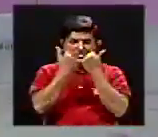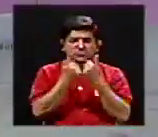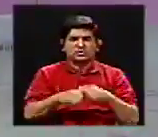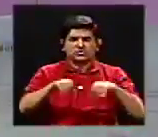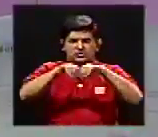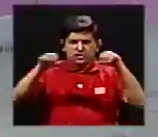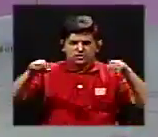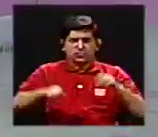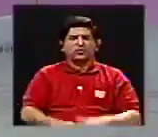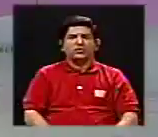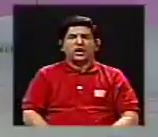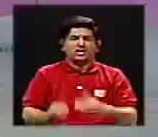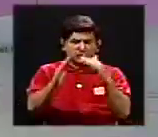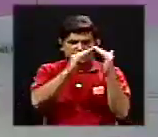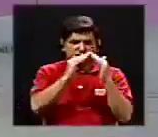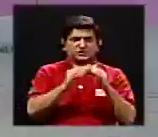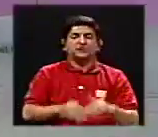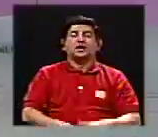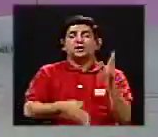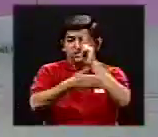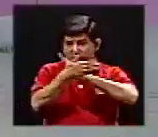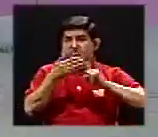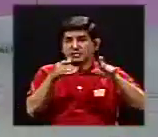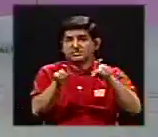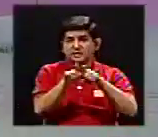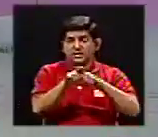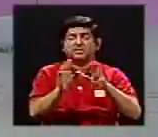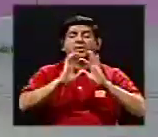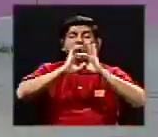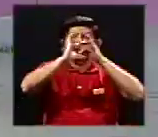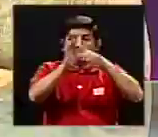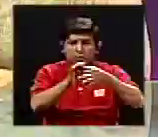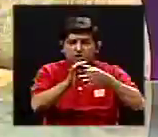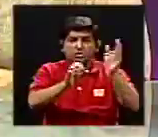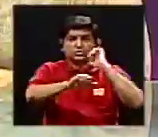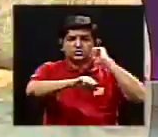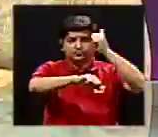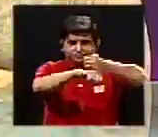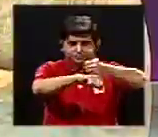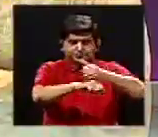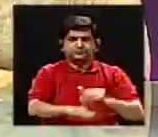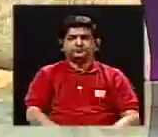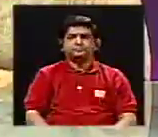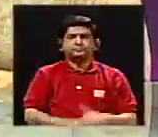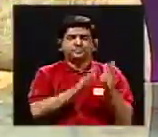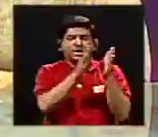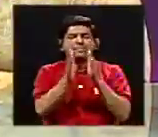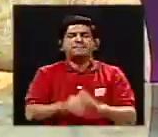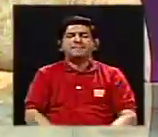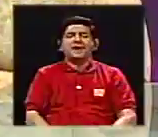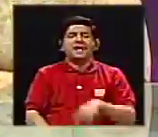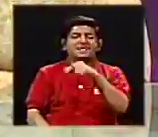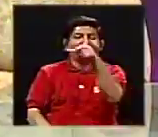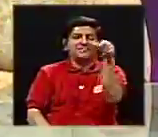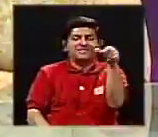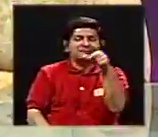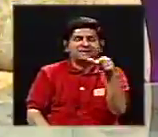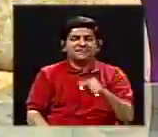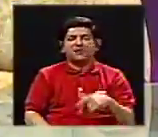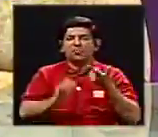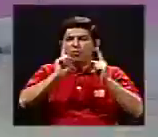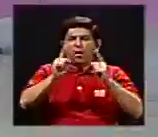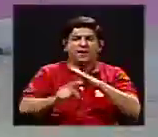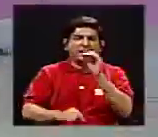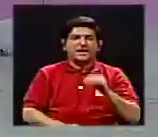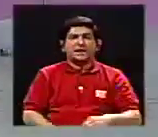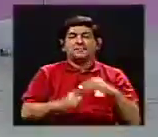comunales, de la academia, etcétera, donde juntos van a definir cuál es el plan hídrico de esa unidad y cuáles son